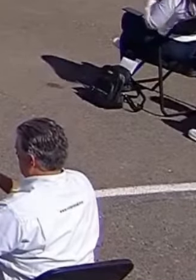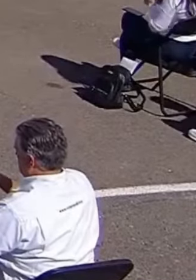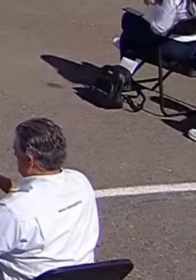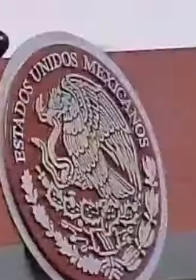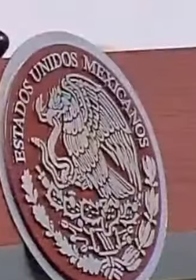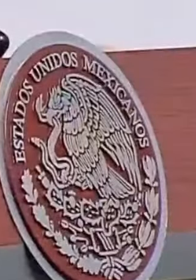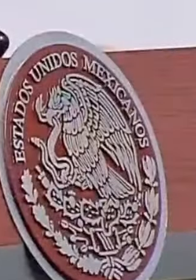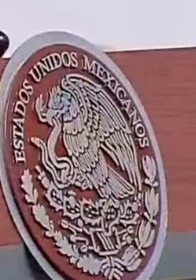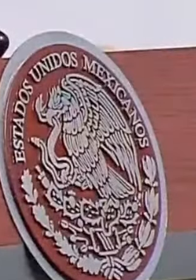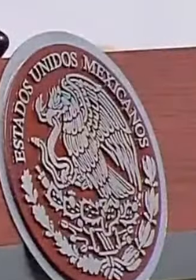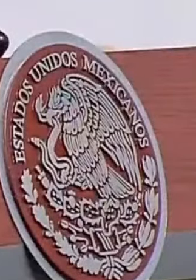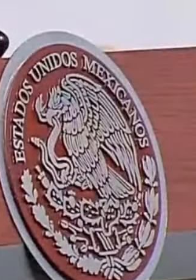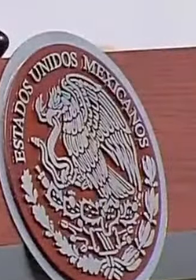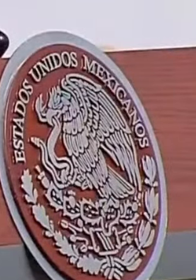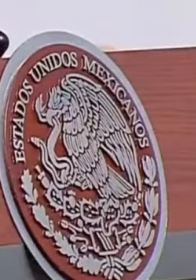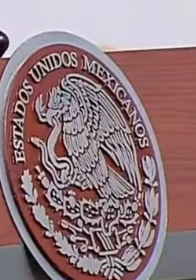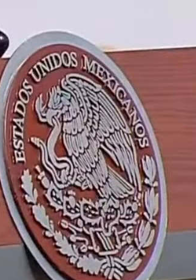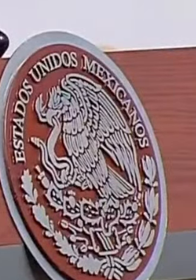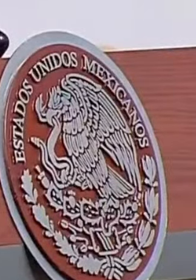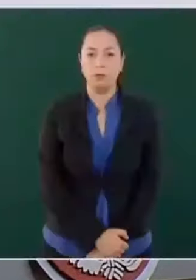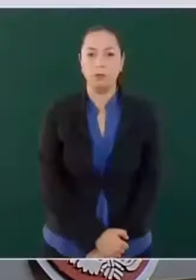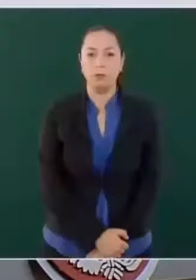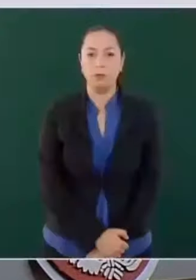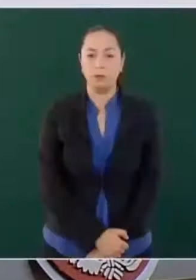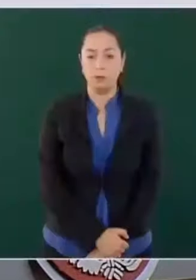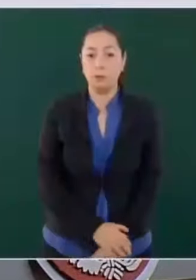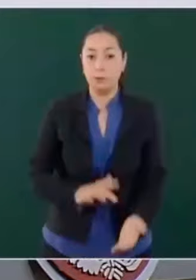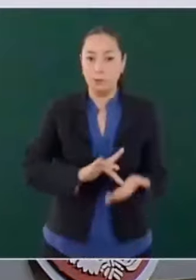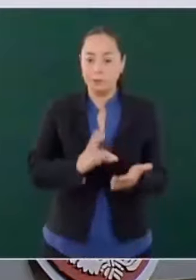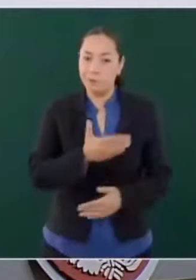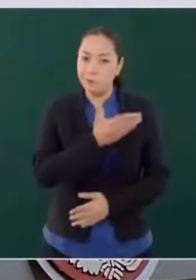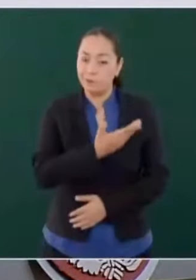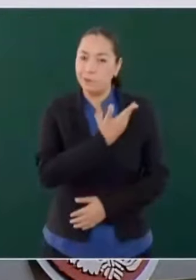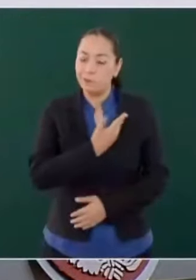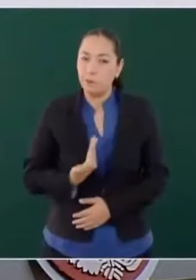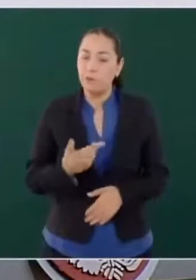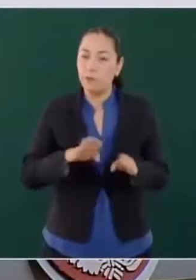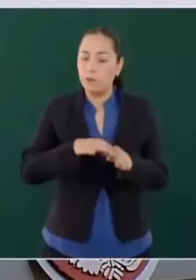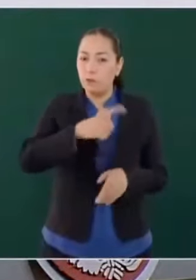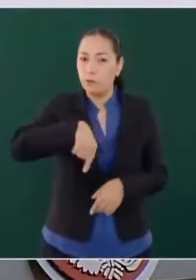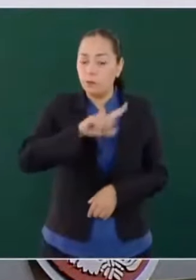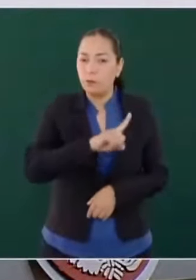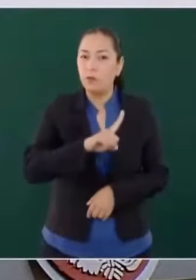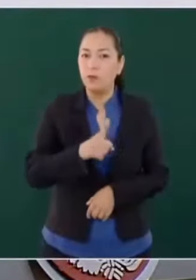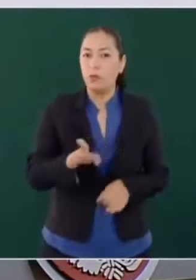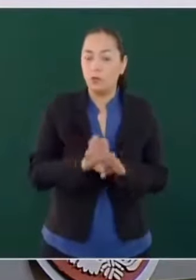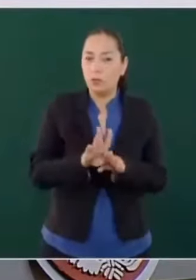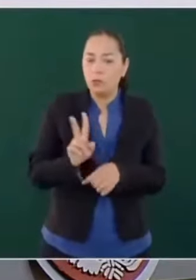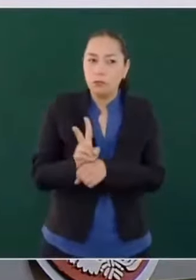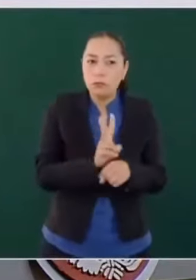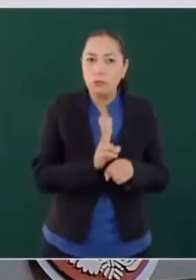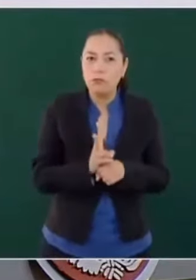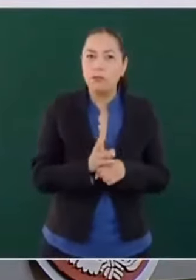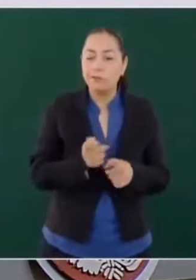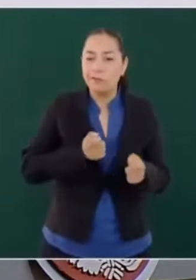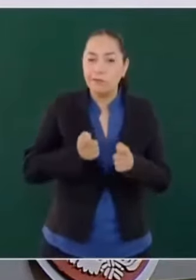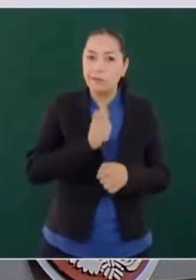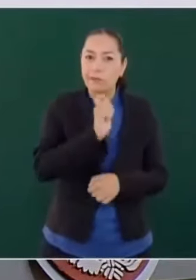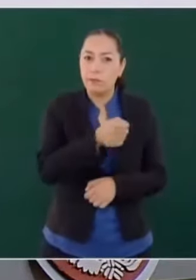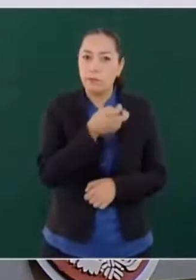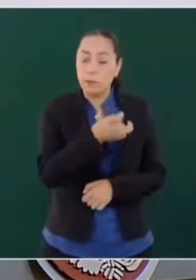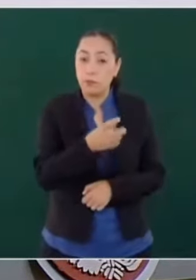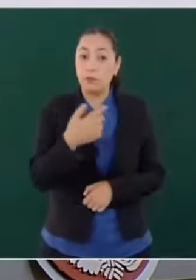agradecer al personal diplomático, que jugó un papel espectacular, brillante en esta cometida.